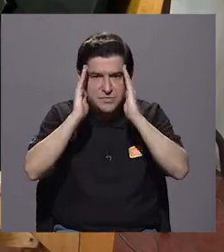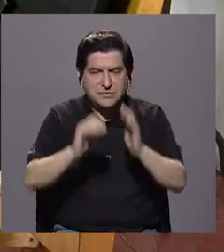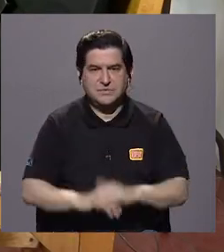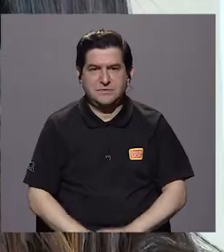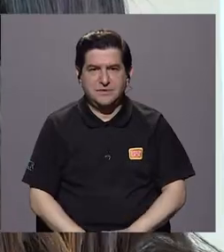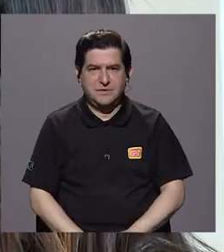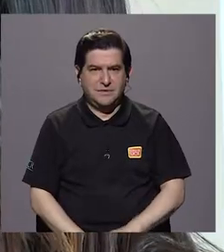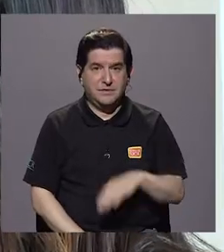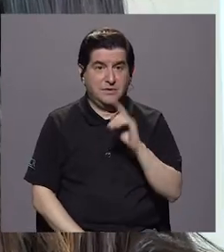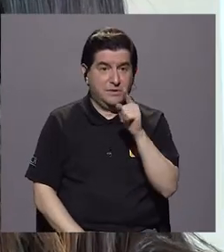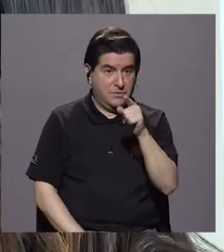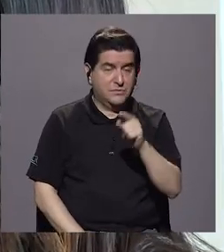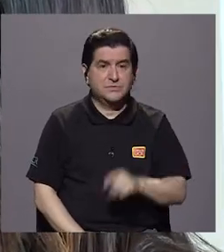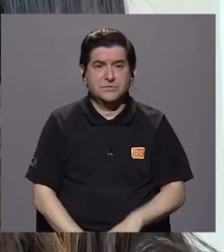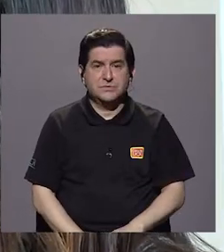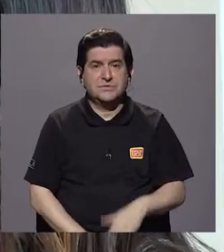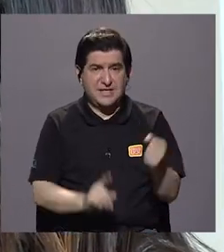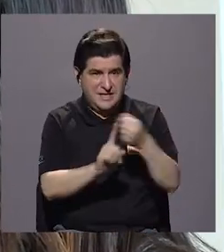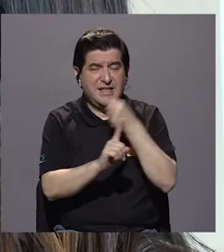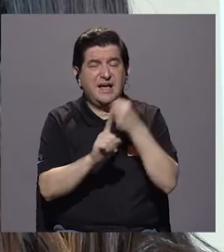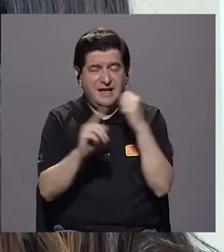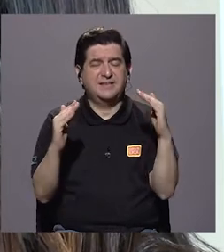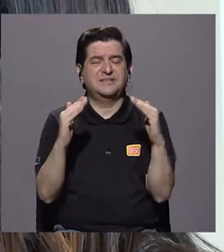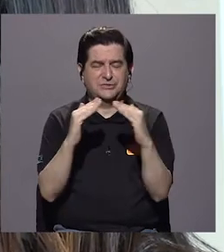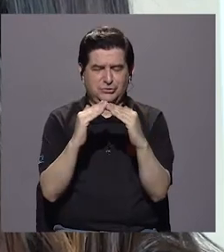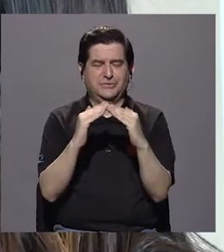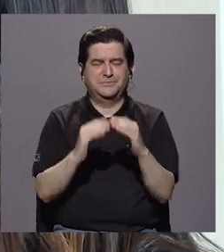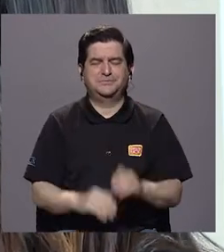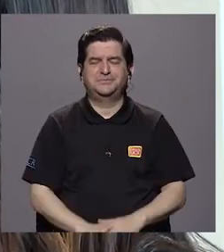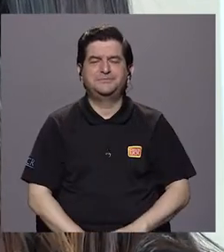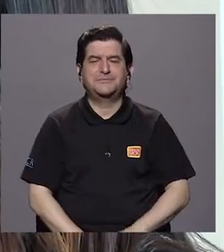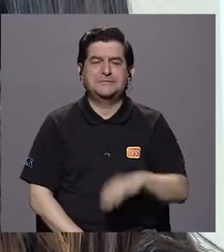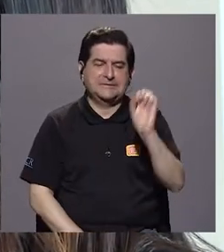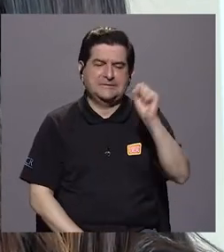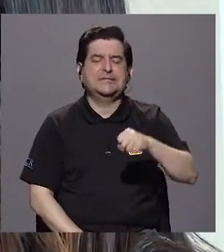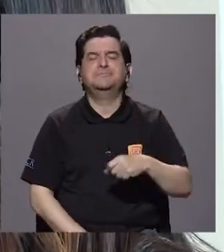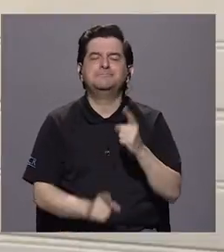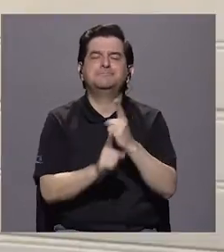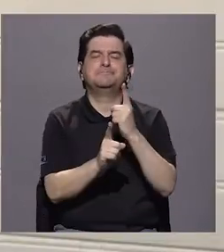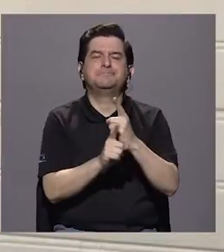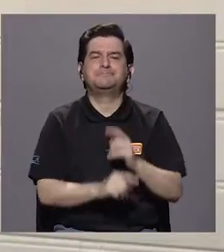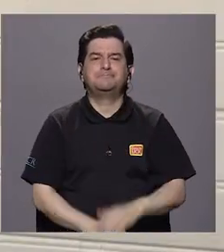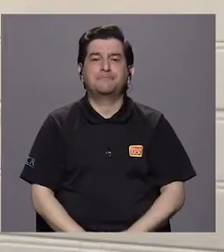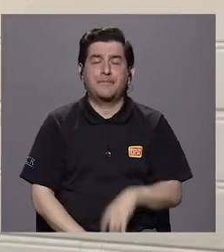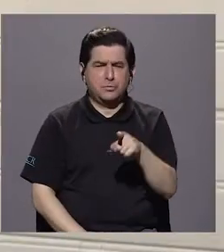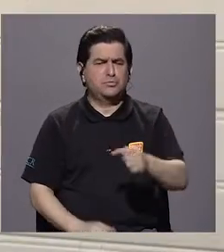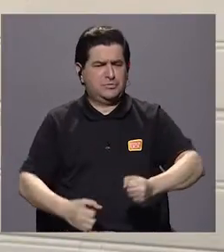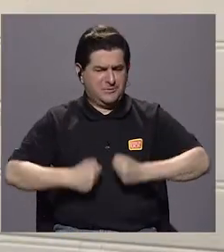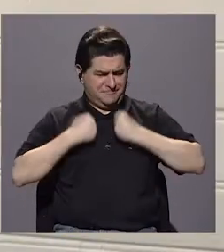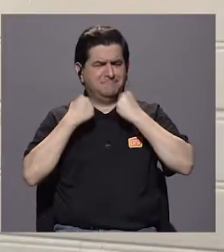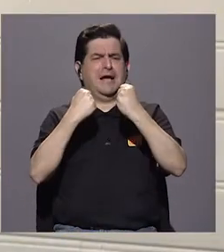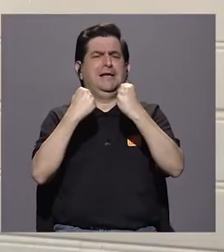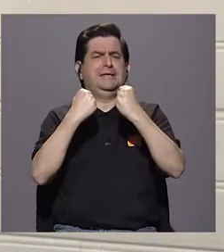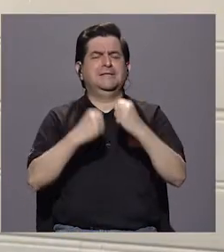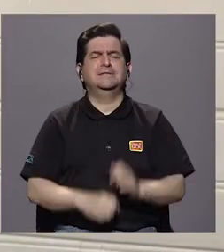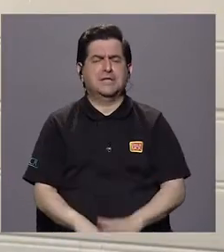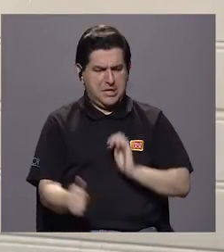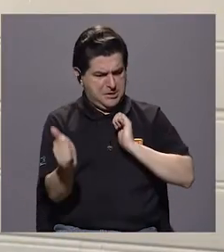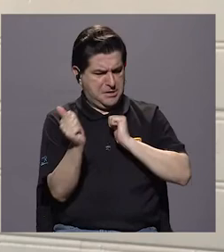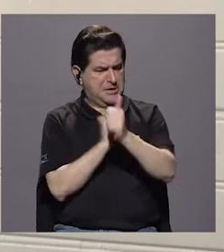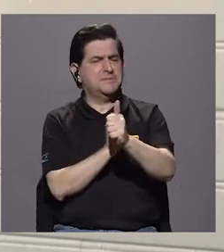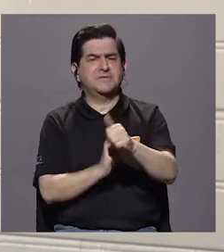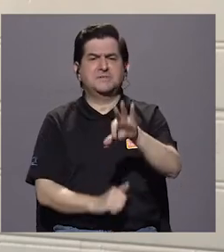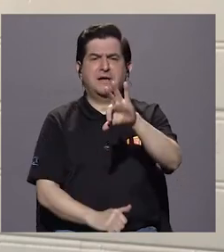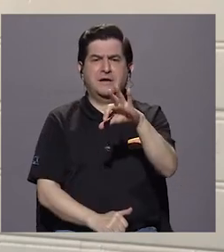no... Agresión doméstica. No estaba bien. Sí, exactamente. Usted es una valiente y ha superado eso de una manera en la